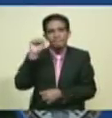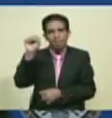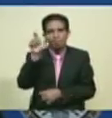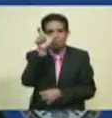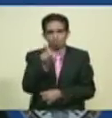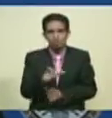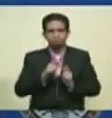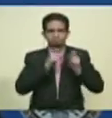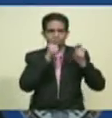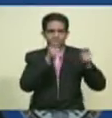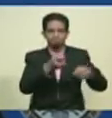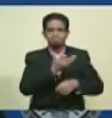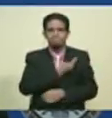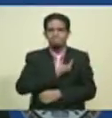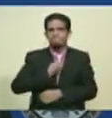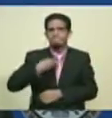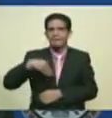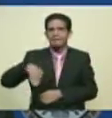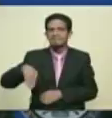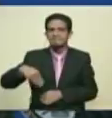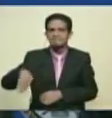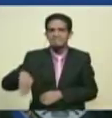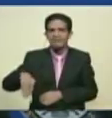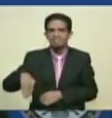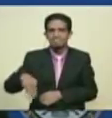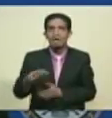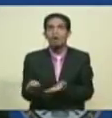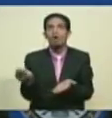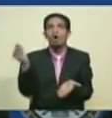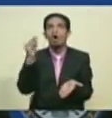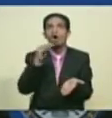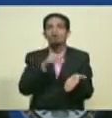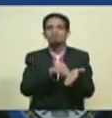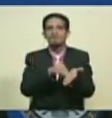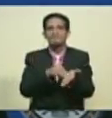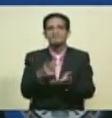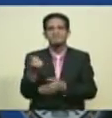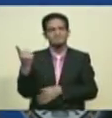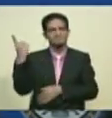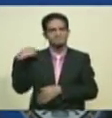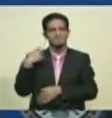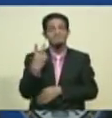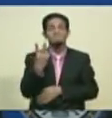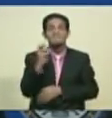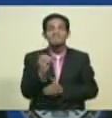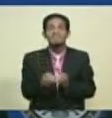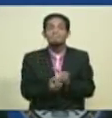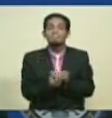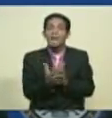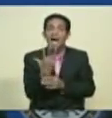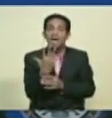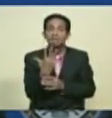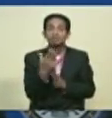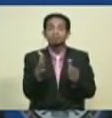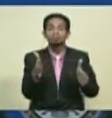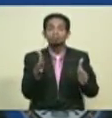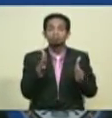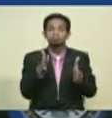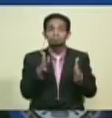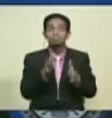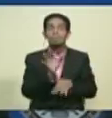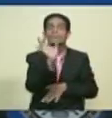de la República Bolivariana de Venezuela, reelecto el 20 de mayo, hace apenas unos días, con un